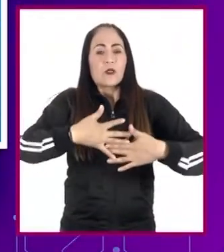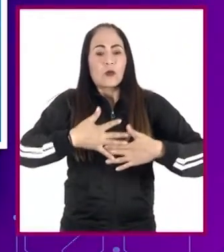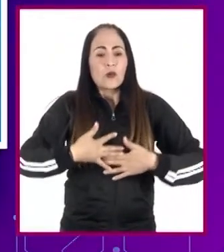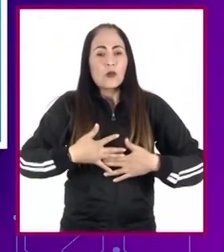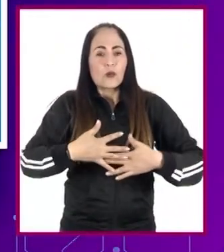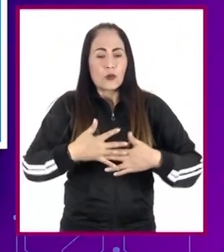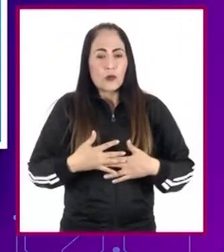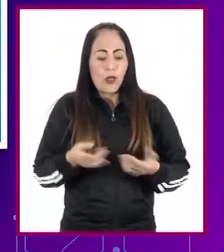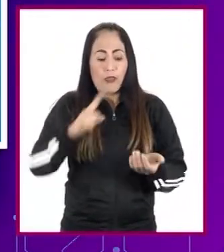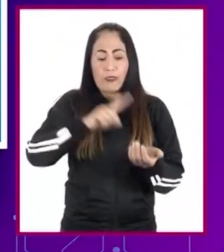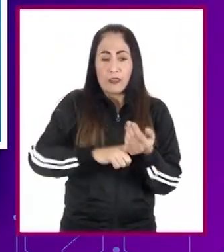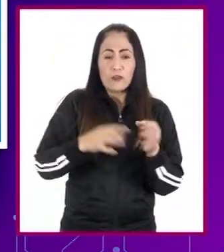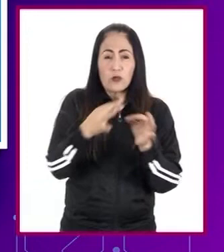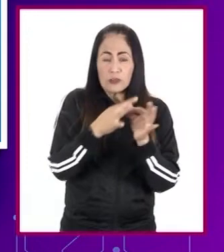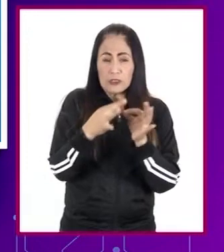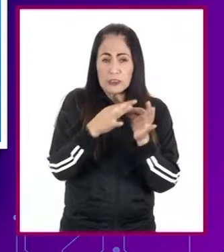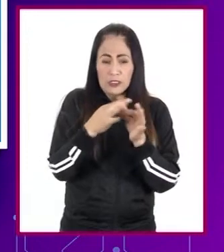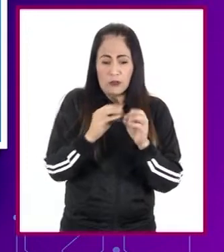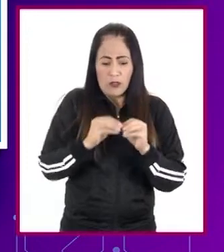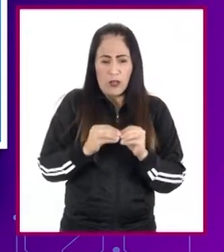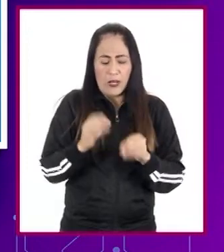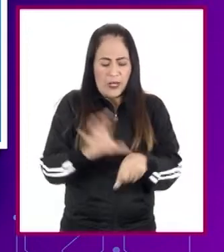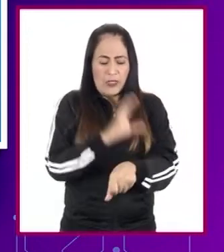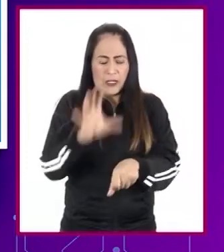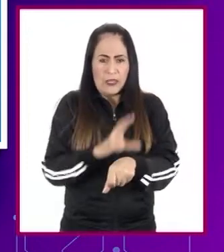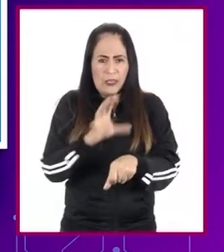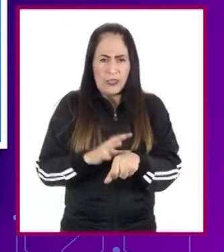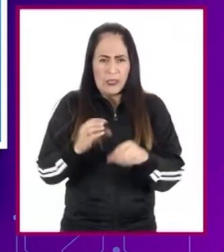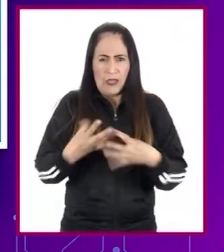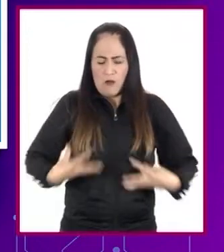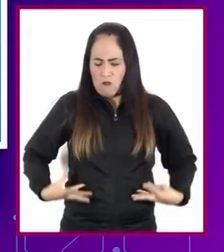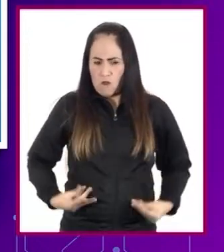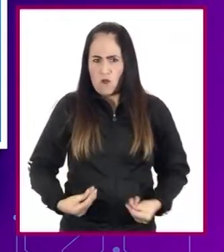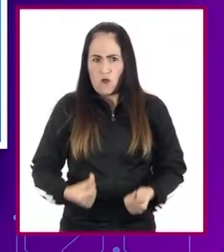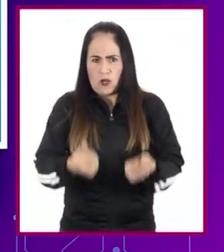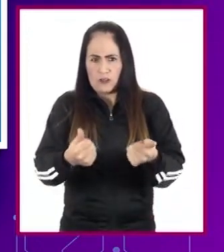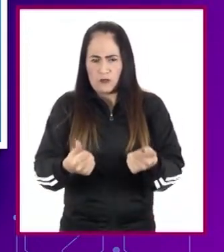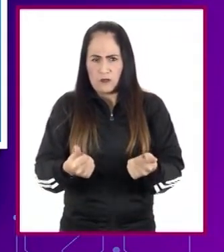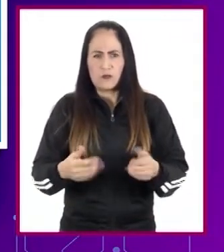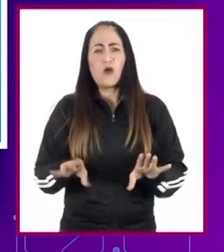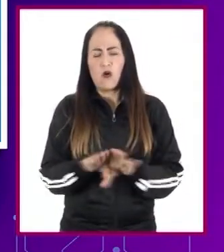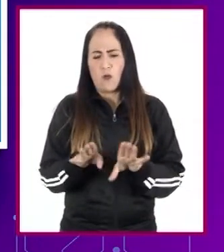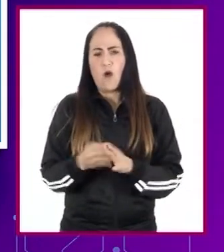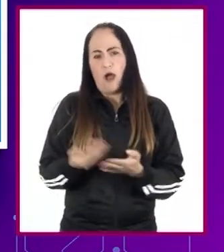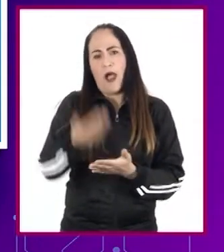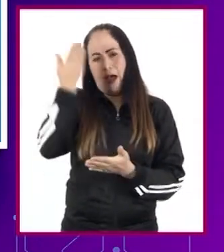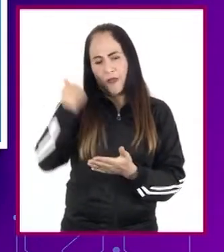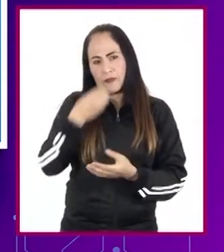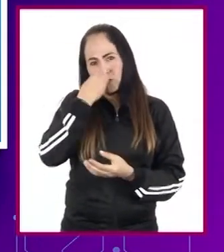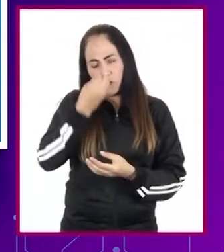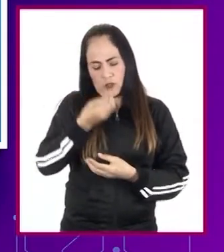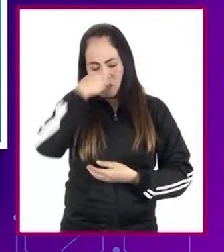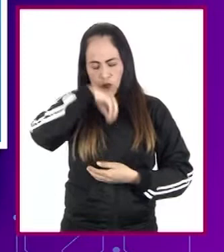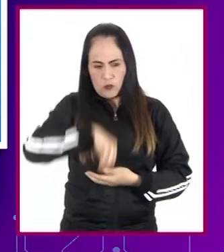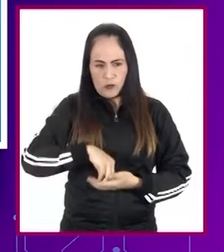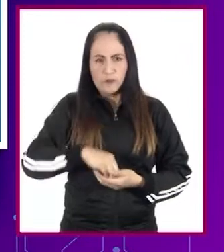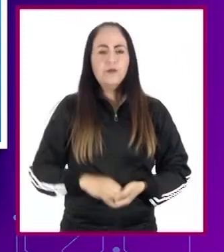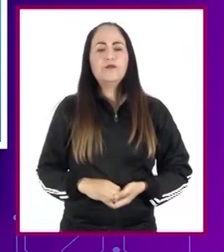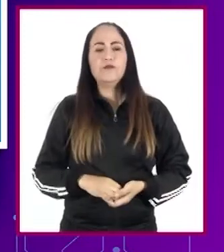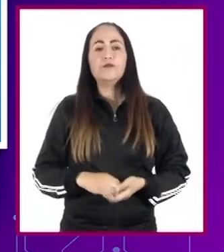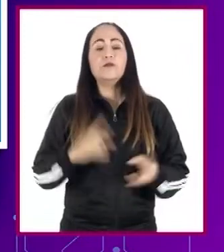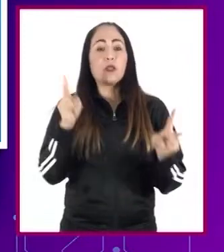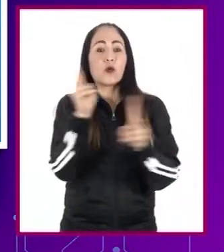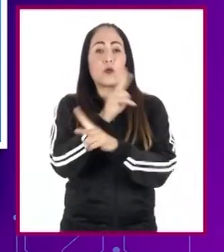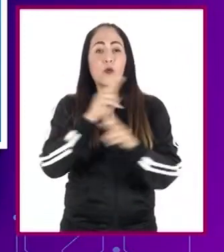las células liberan la energía contenida en los nutrimentos de los alimentos. ya que cuando respiramos, el oxígeno llega a